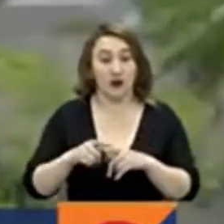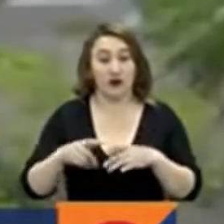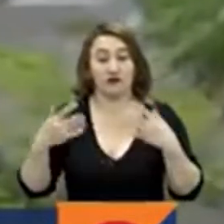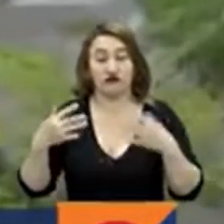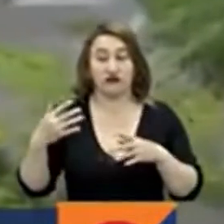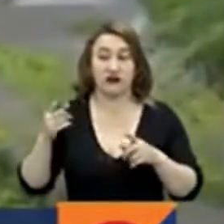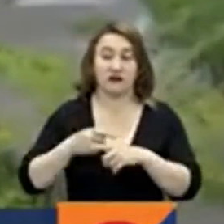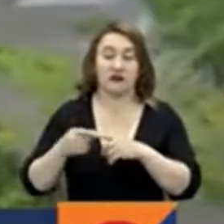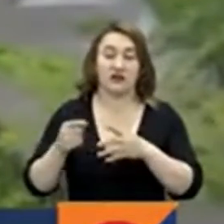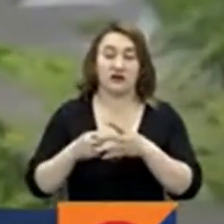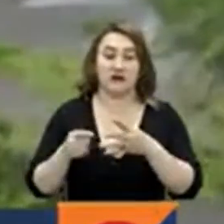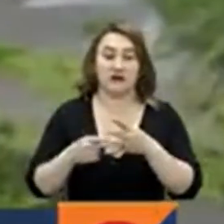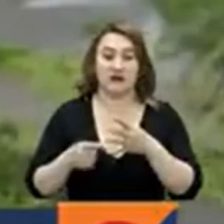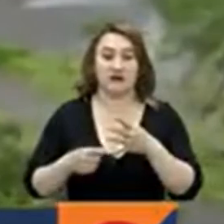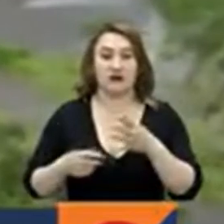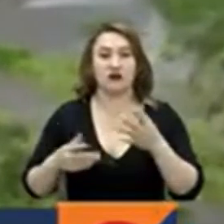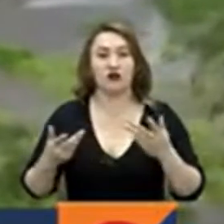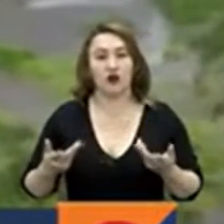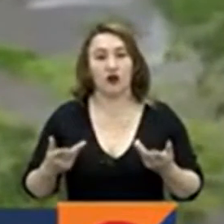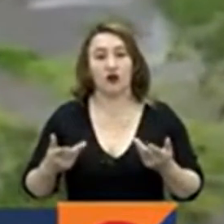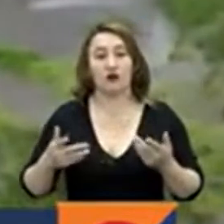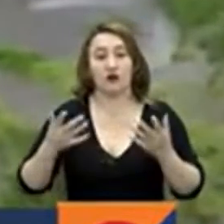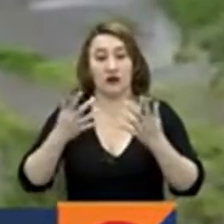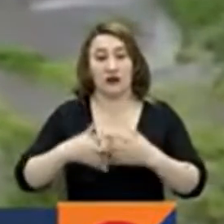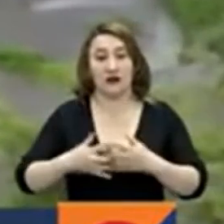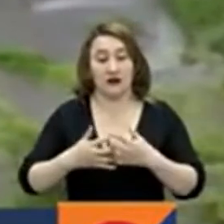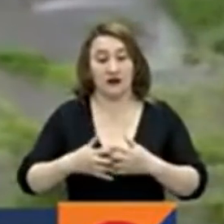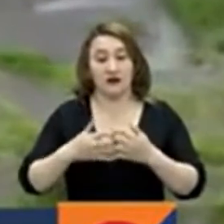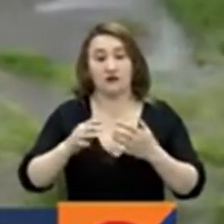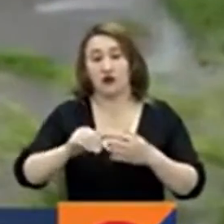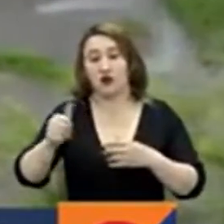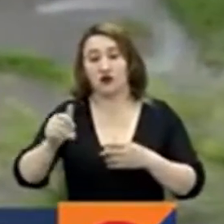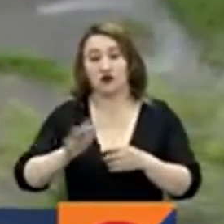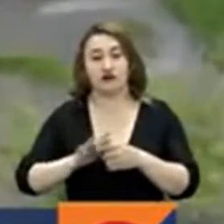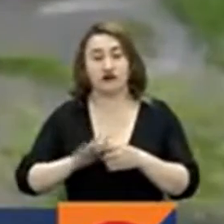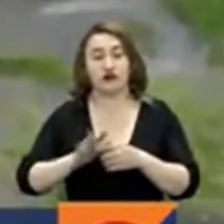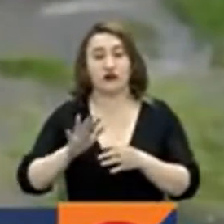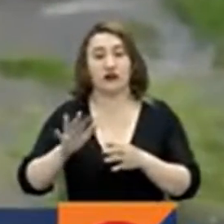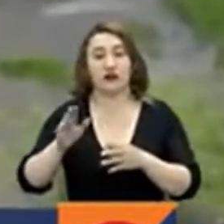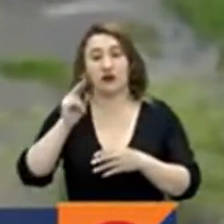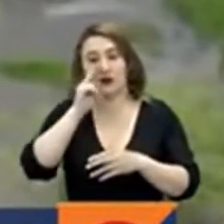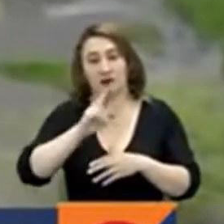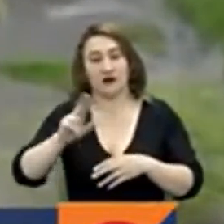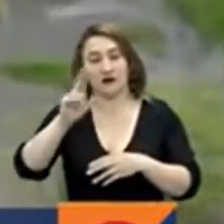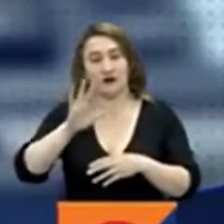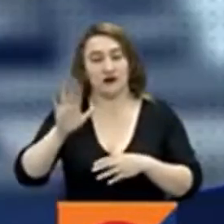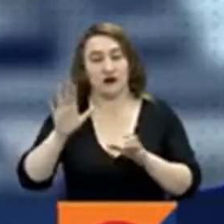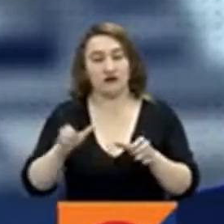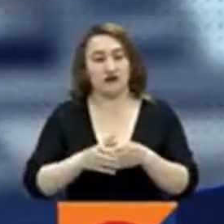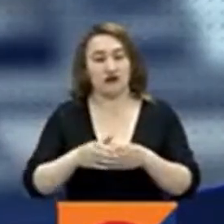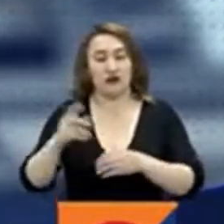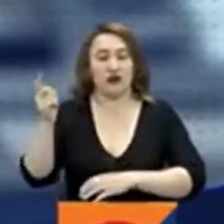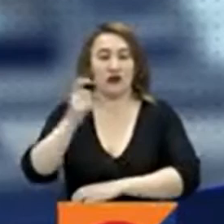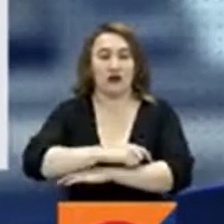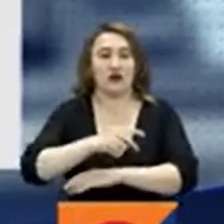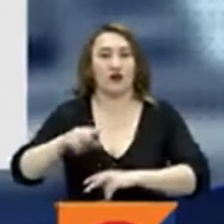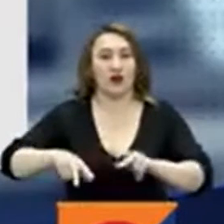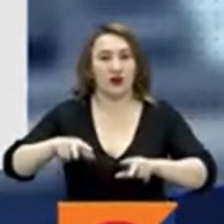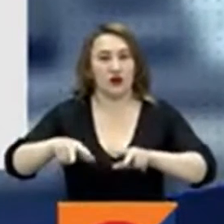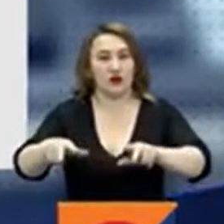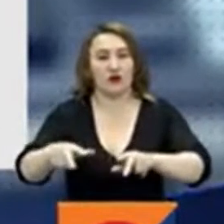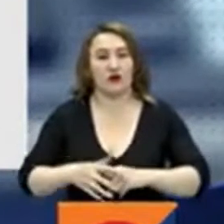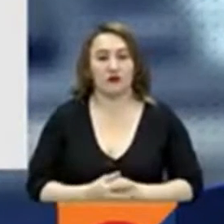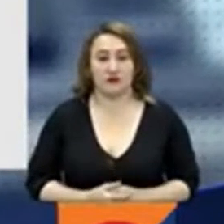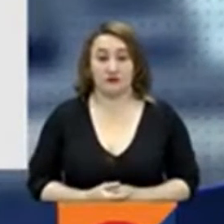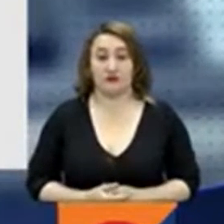semanas trabaja maquinaria amarilla y otros implementos de la Unidad Nacional de Gestión del Riesgo, Ecopetrol. Llamado para el gobierno